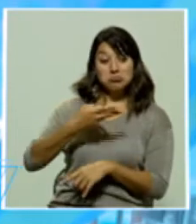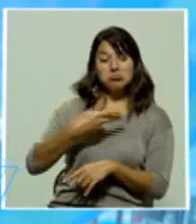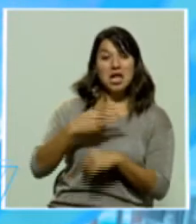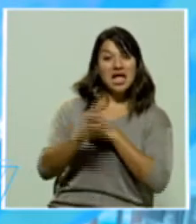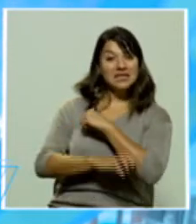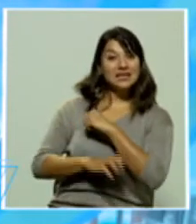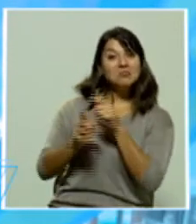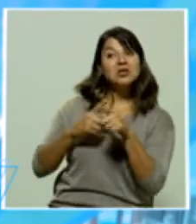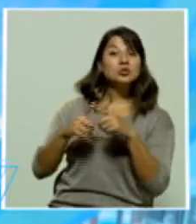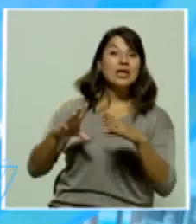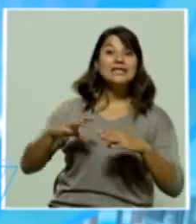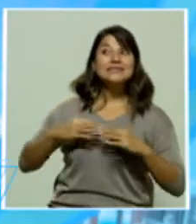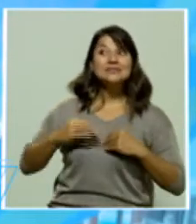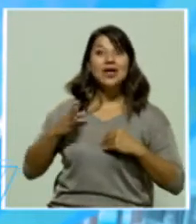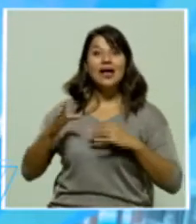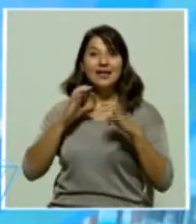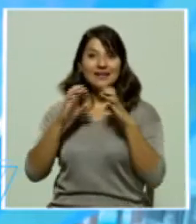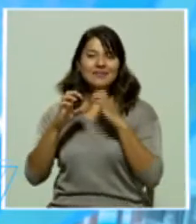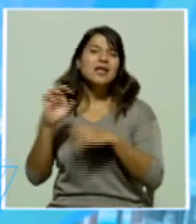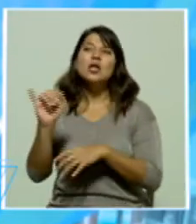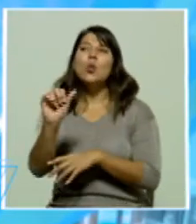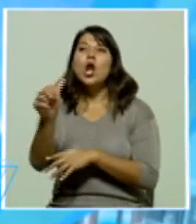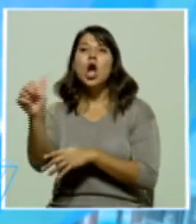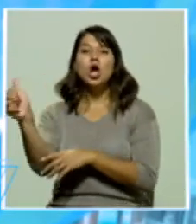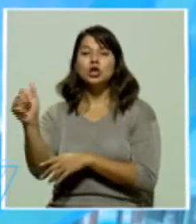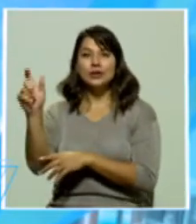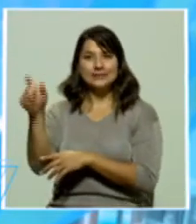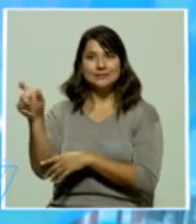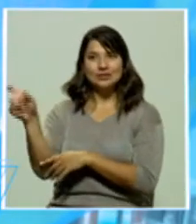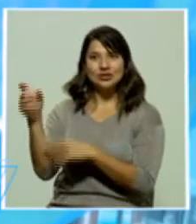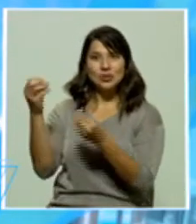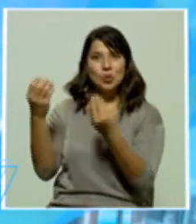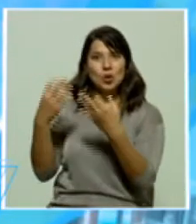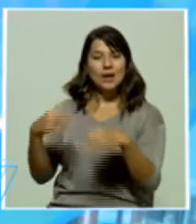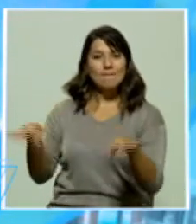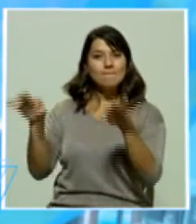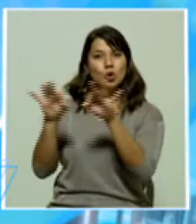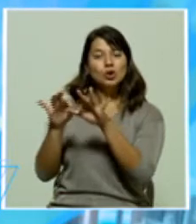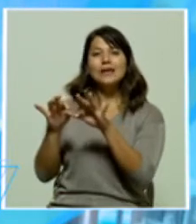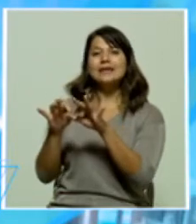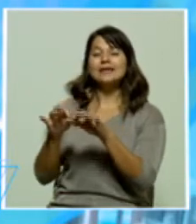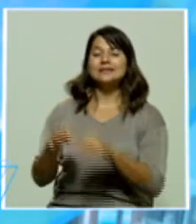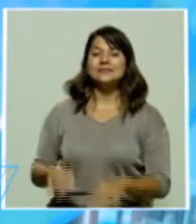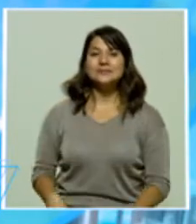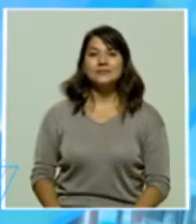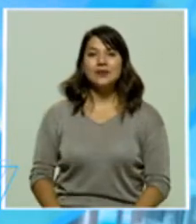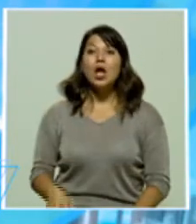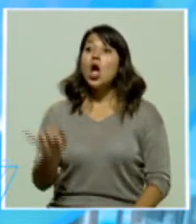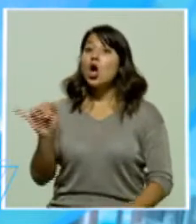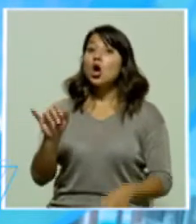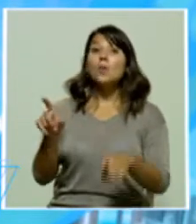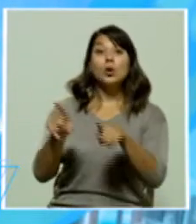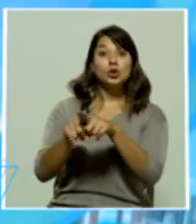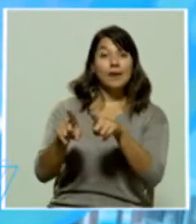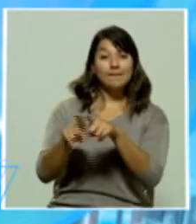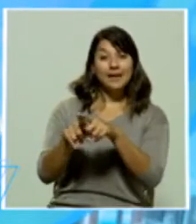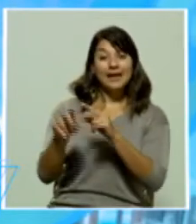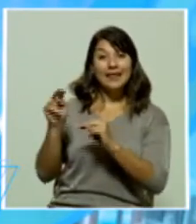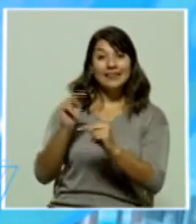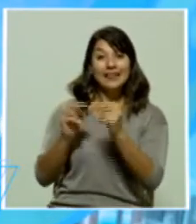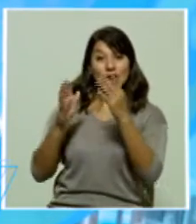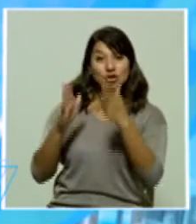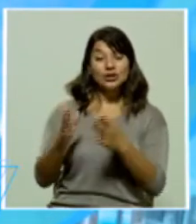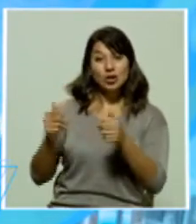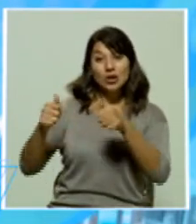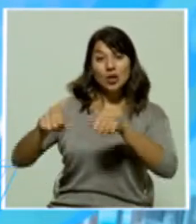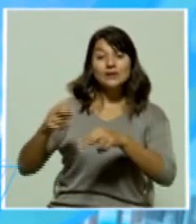aceptó, y así sucesivamente otros grandes personajes con los que contamos, como también el negociador del